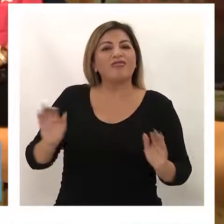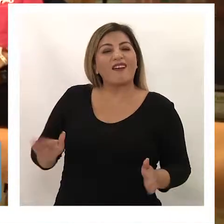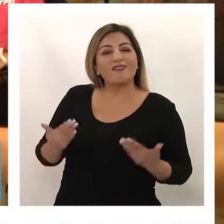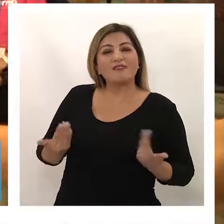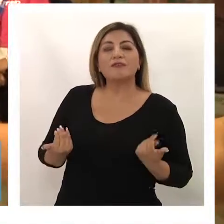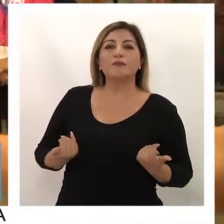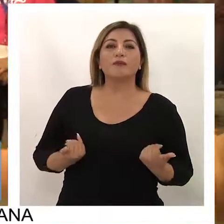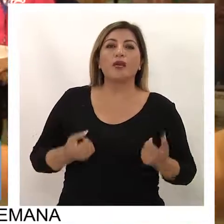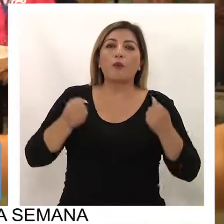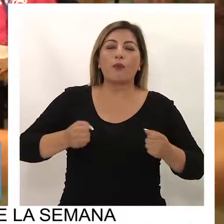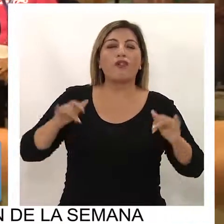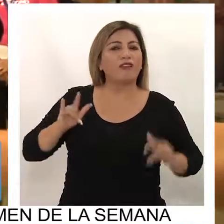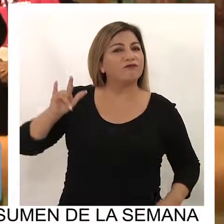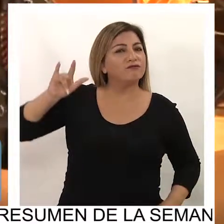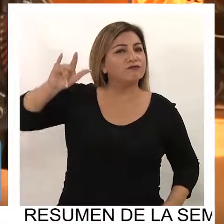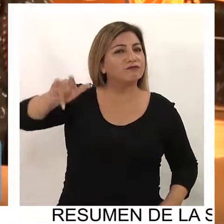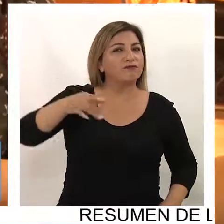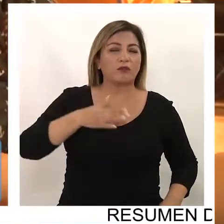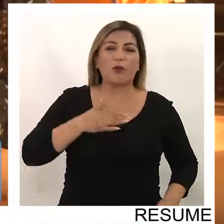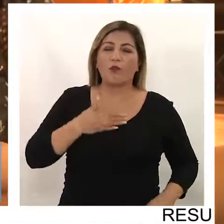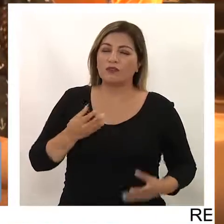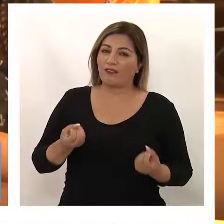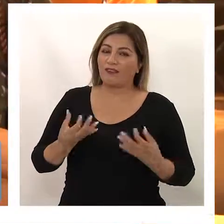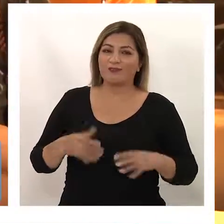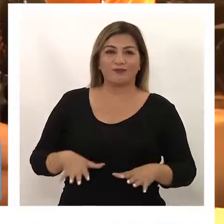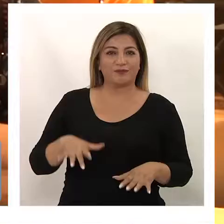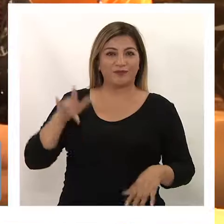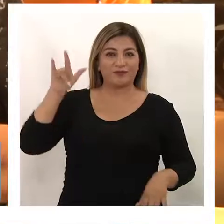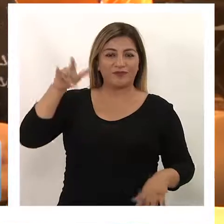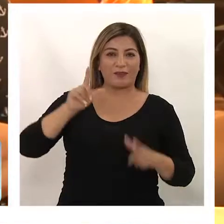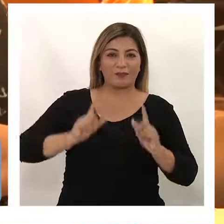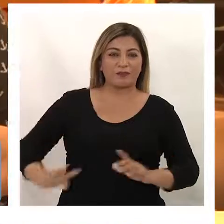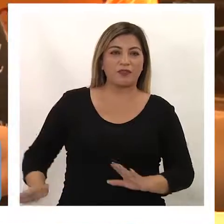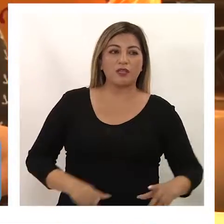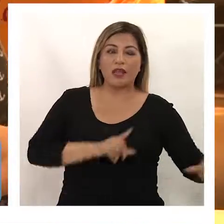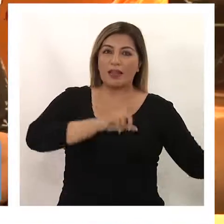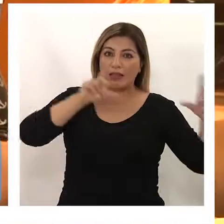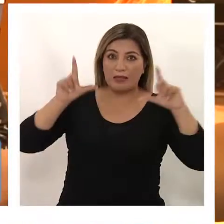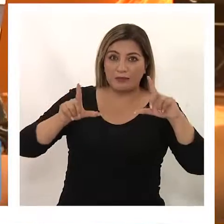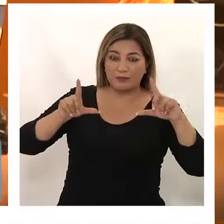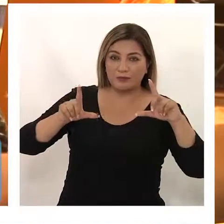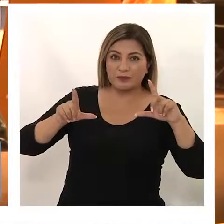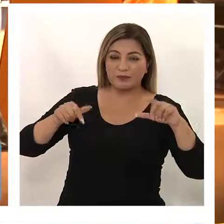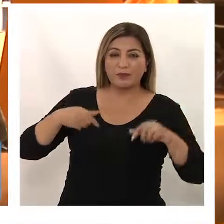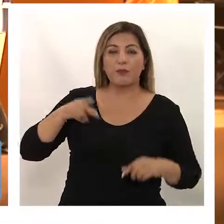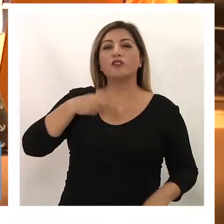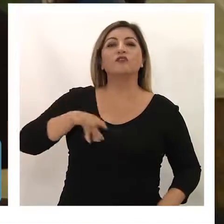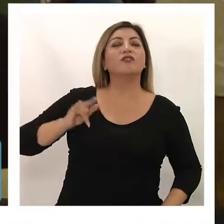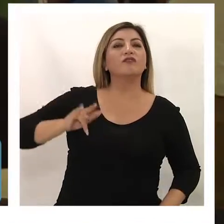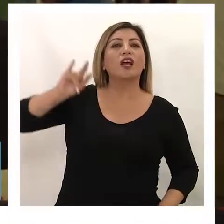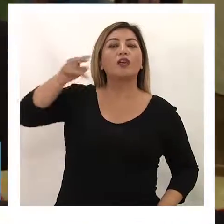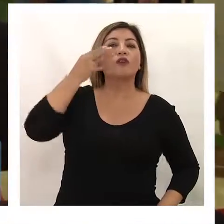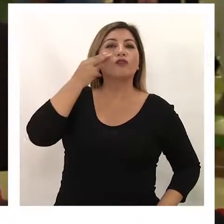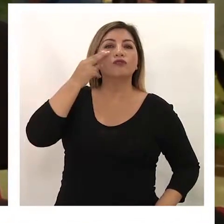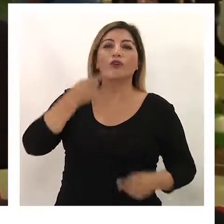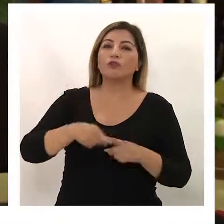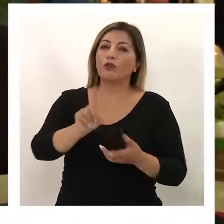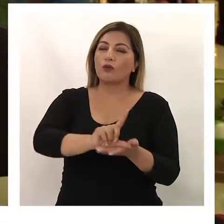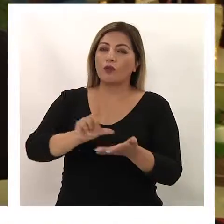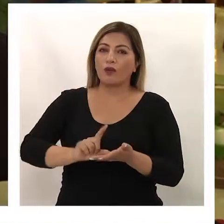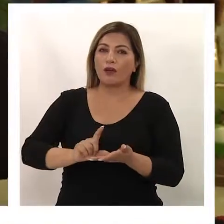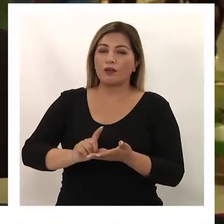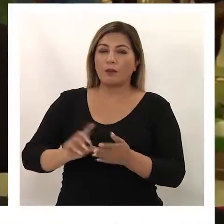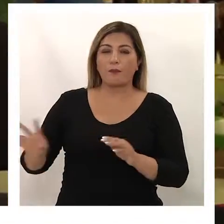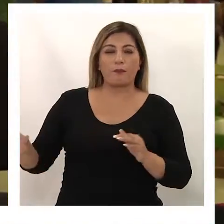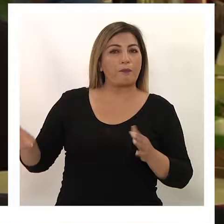bastante nosotros también en vacaciones Las imágenes es para poder viajarnos y conocer otro lugar del país vecino Tiene unas playas muy